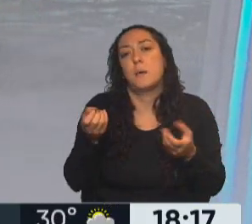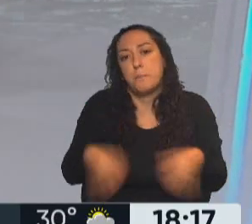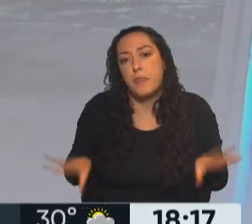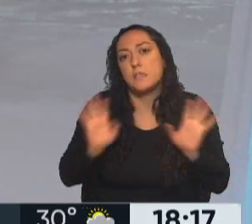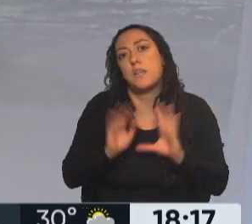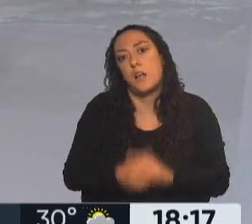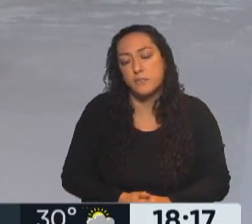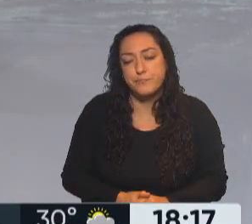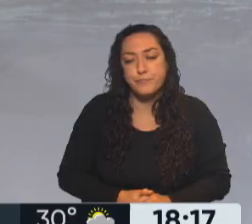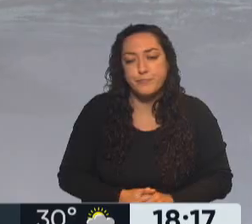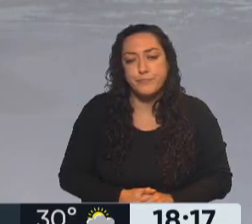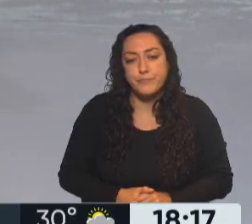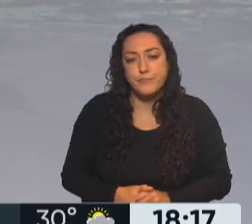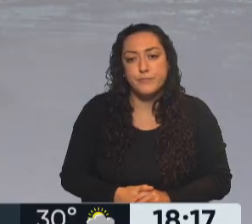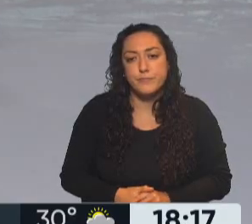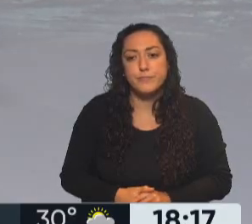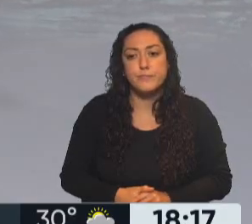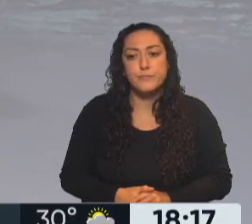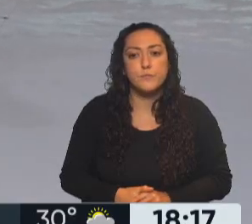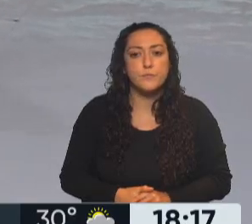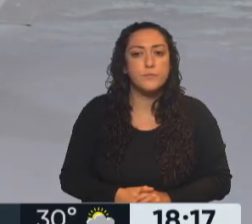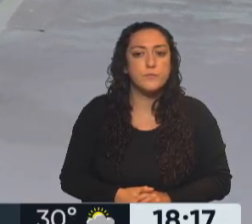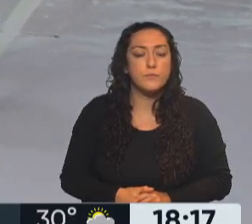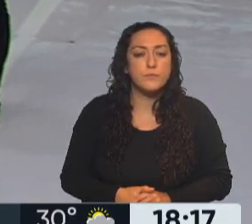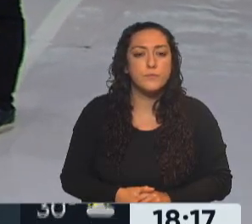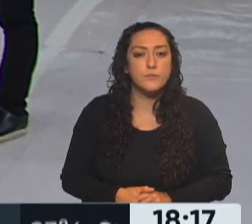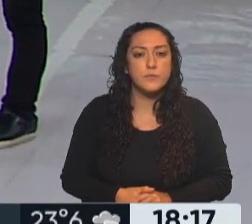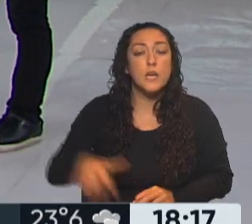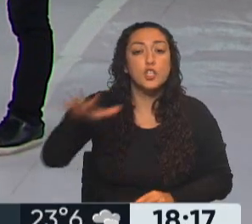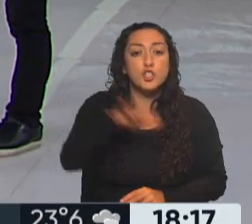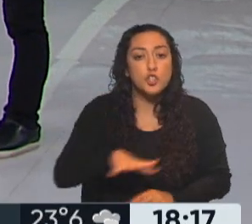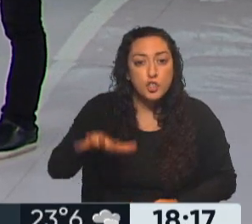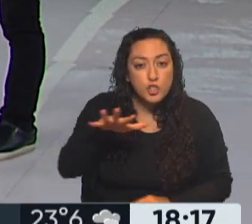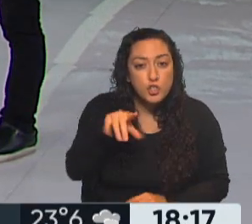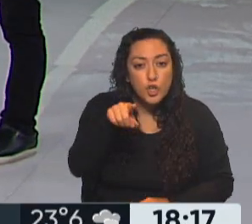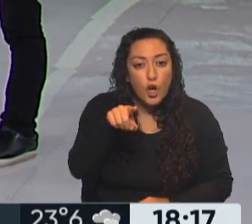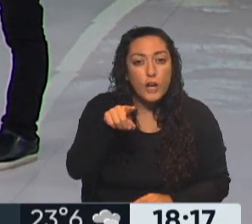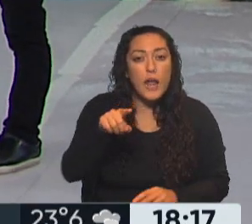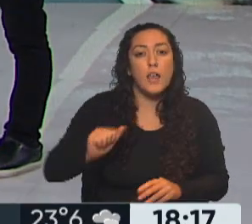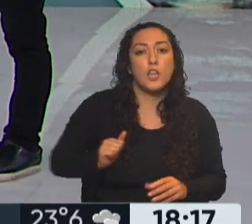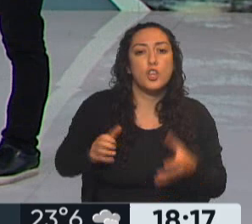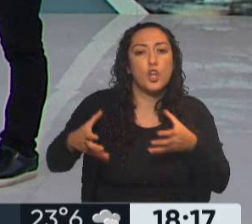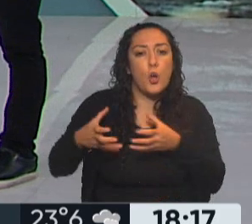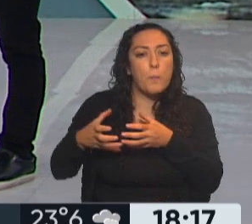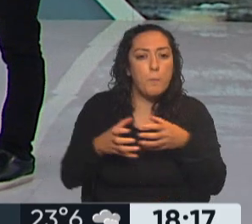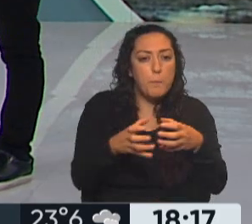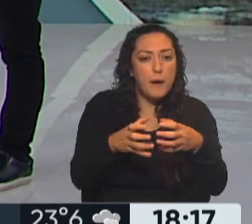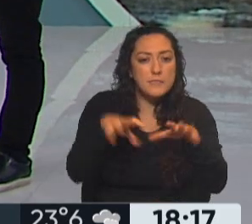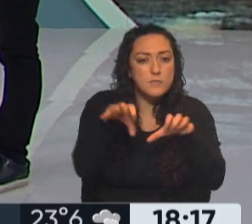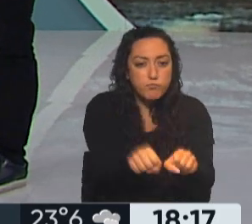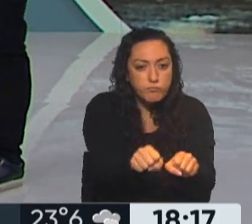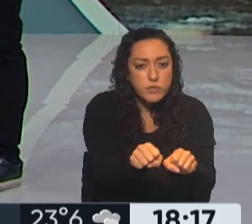fin al conflicto bélico. Perfecto, así que la zona de Kursk, donde hay tropas ucranianas ahora, ¿podría quedar para